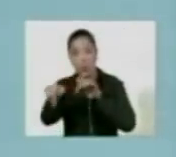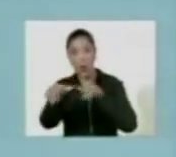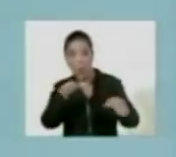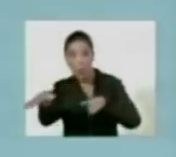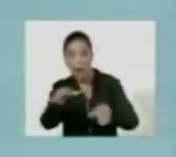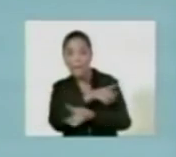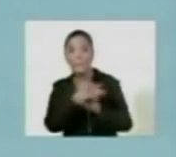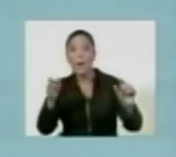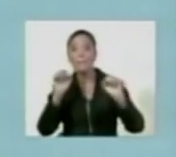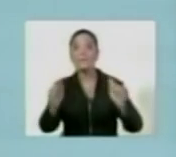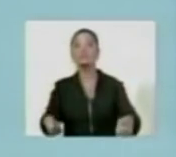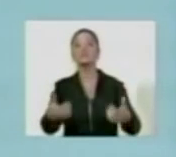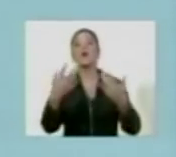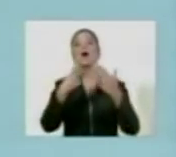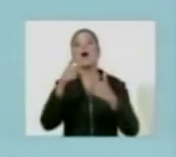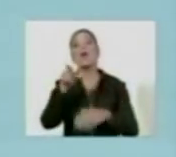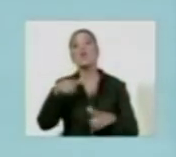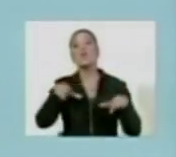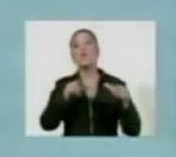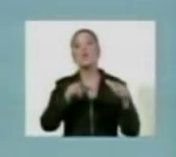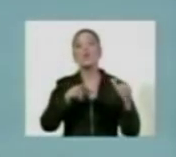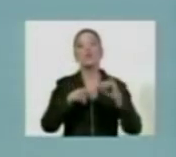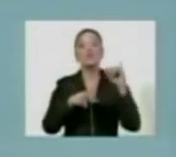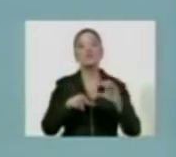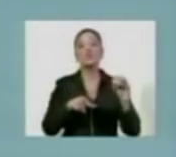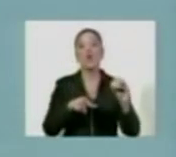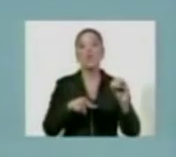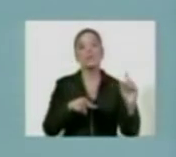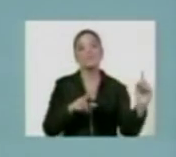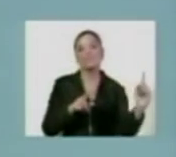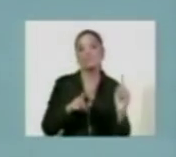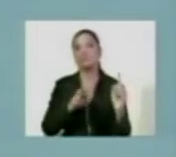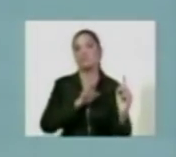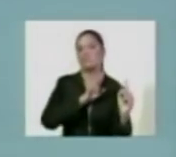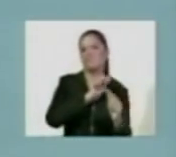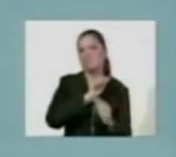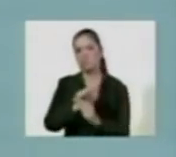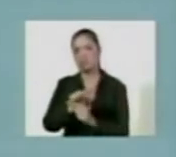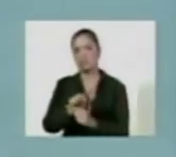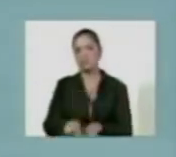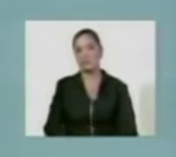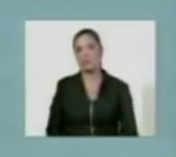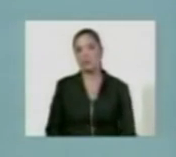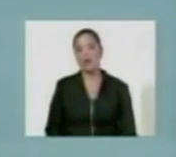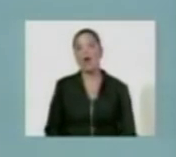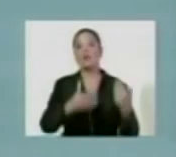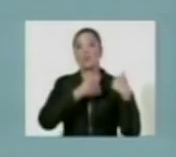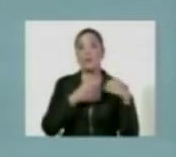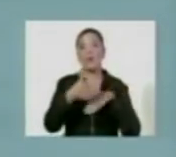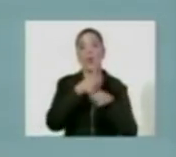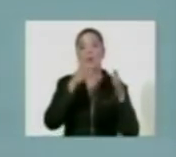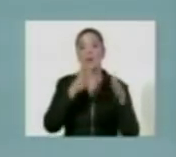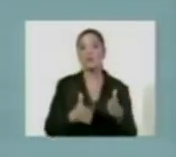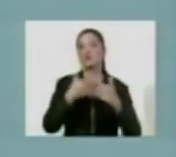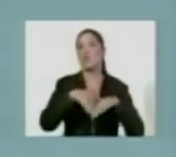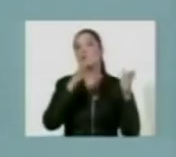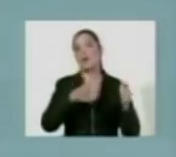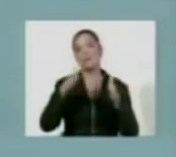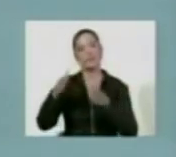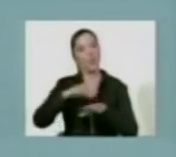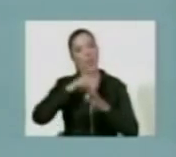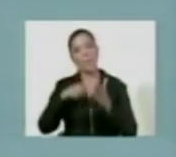se activó el comando de la SODI y el comando de la ODI, al mando de la gobernadora, y se organizó todo el pueblo